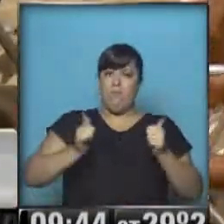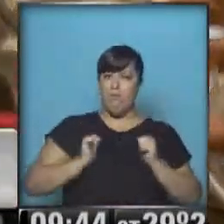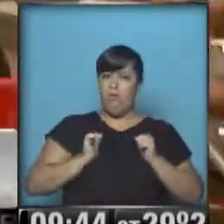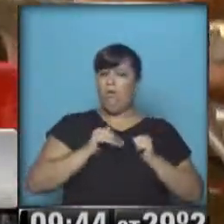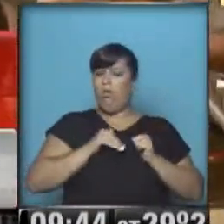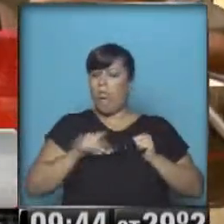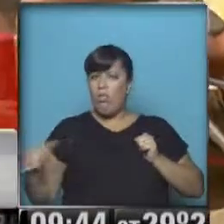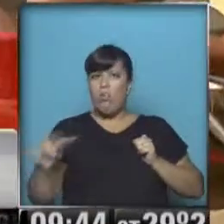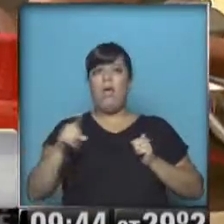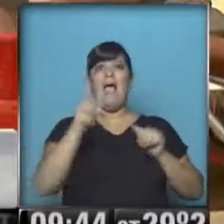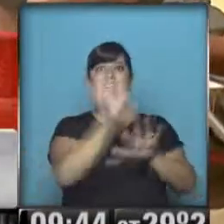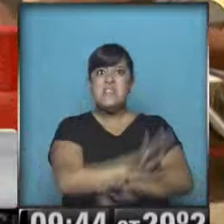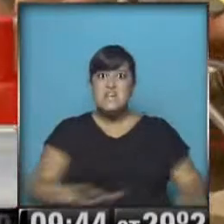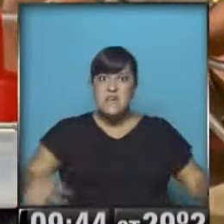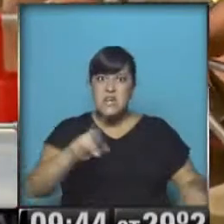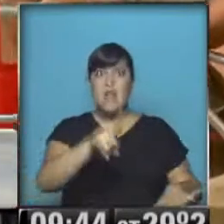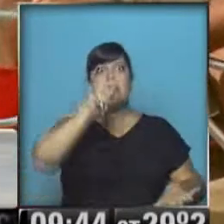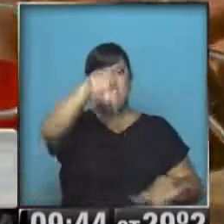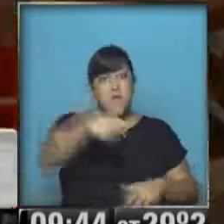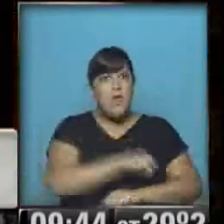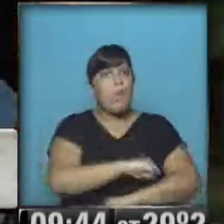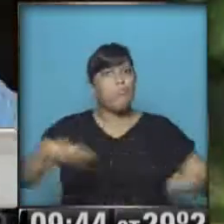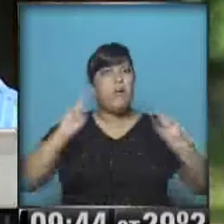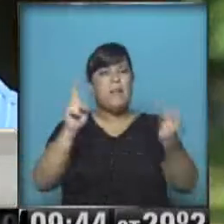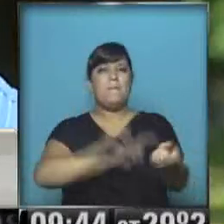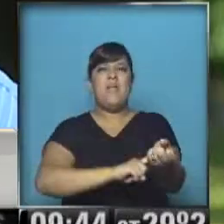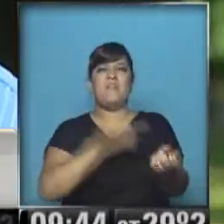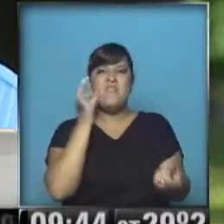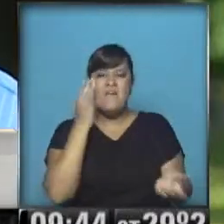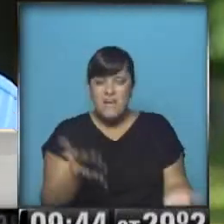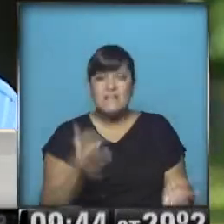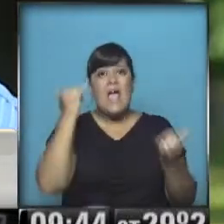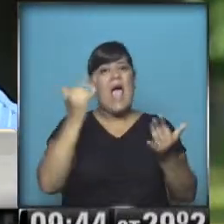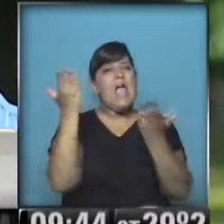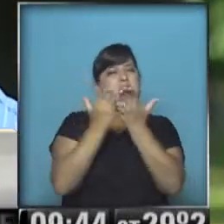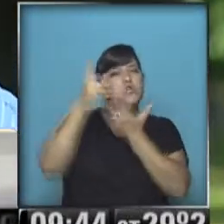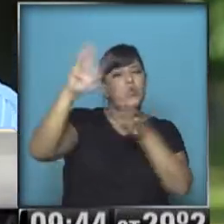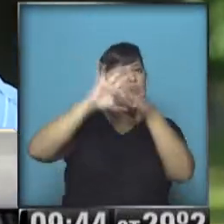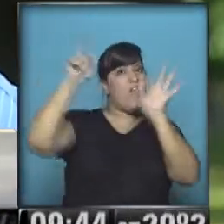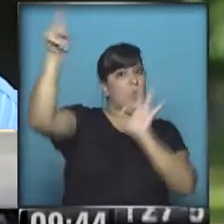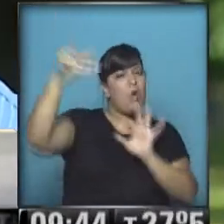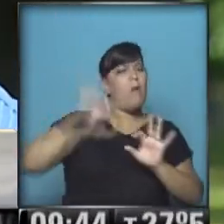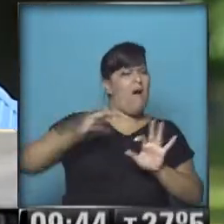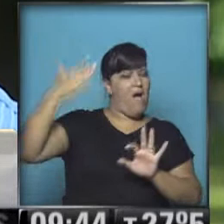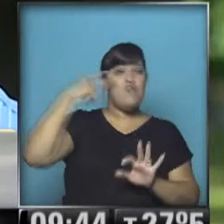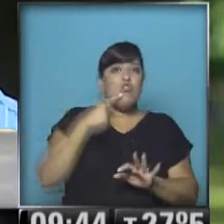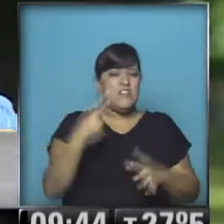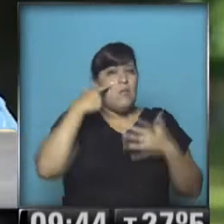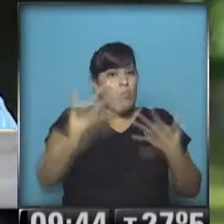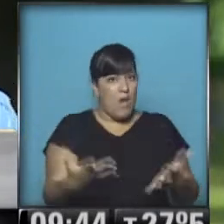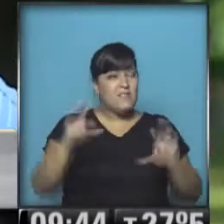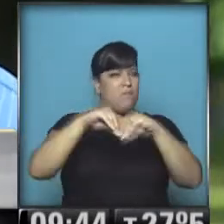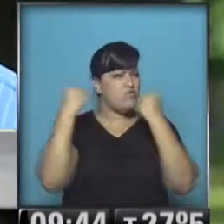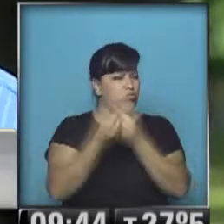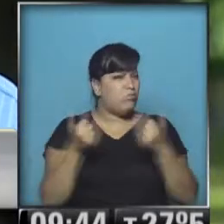los niños aumenta el riesgo de obesidad y diabetes. Hay un estudio hecho en Europa hace unos cuantos años que ha demostrado que un chico desde que